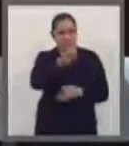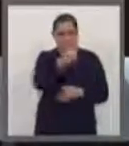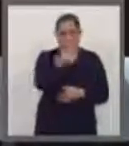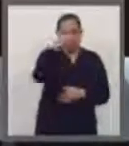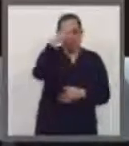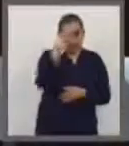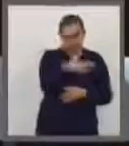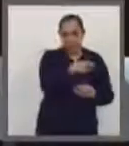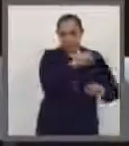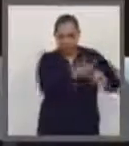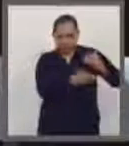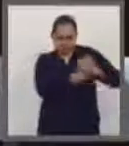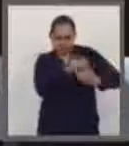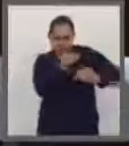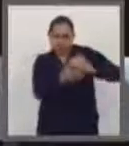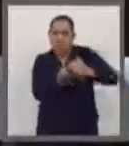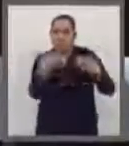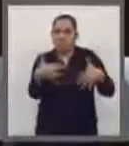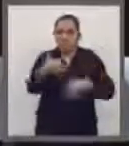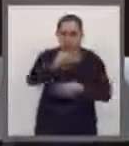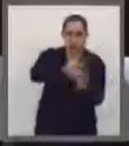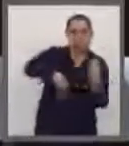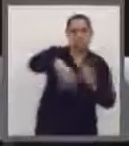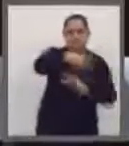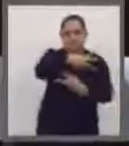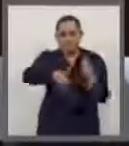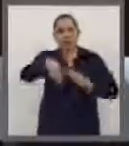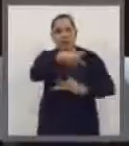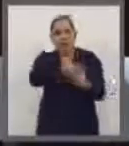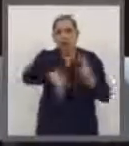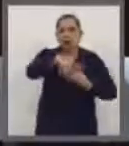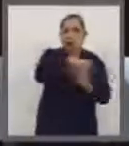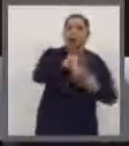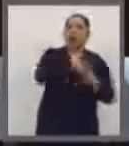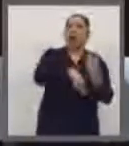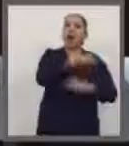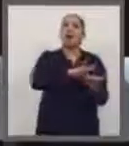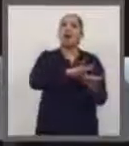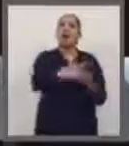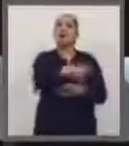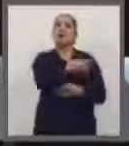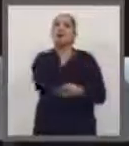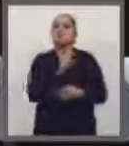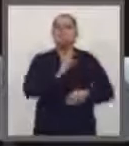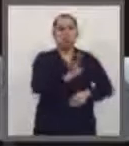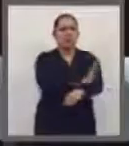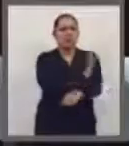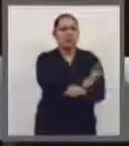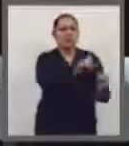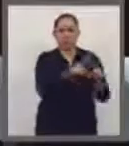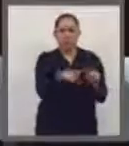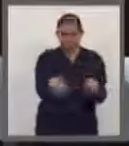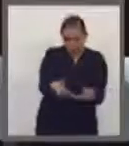la autosuficiencia energética que hoy no tenemos y que cada día estamos